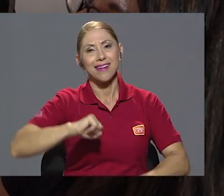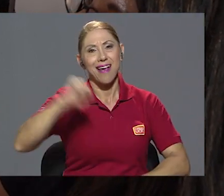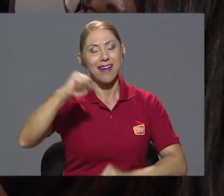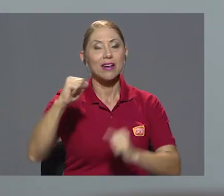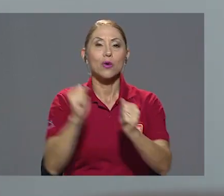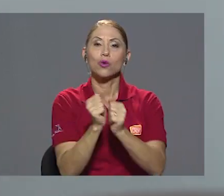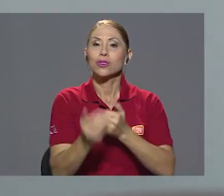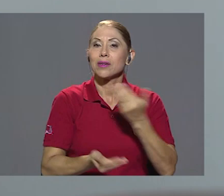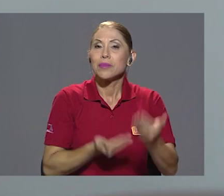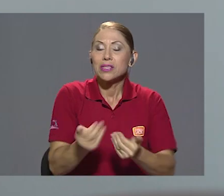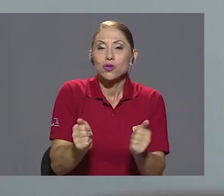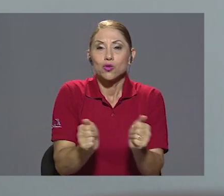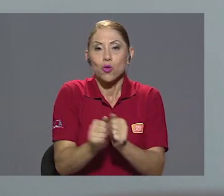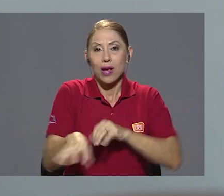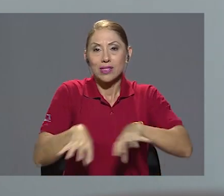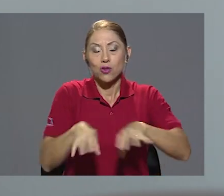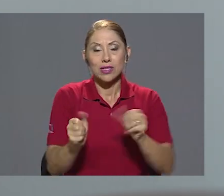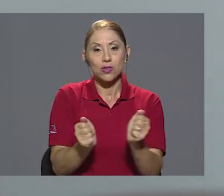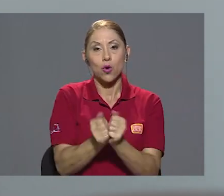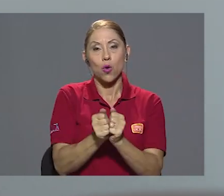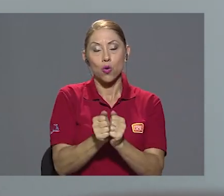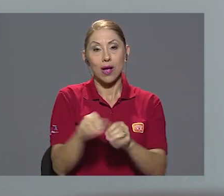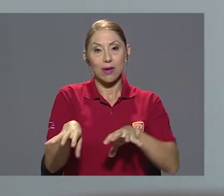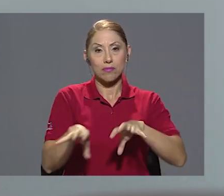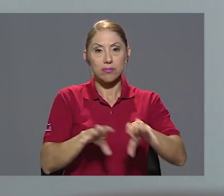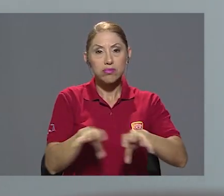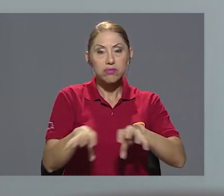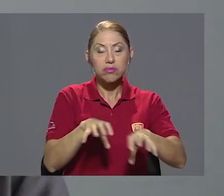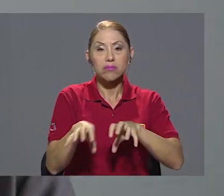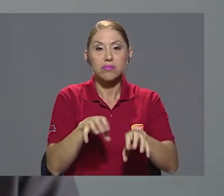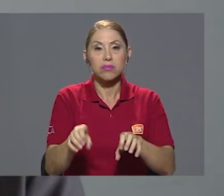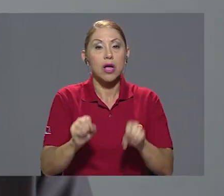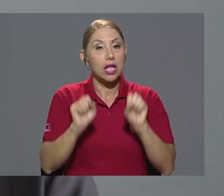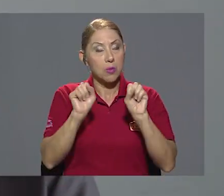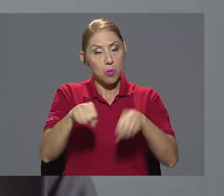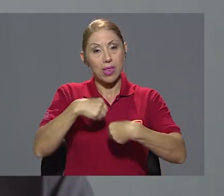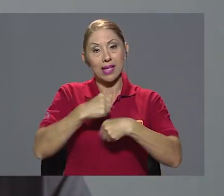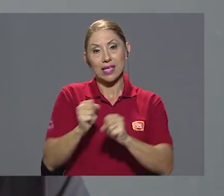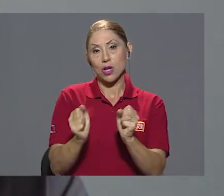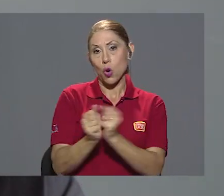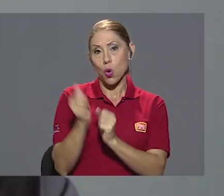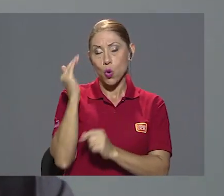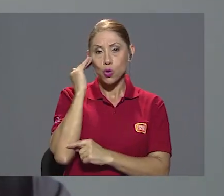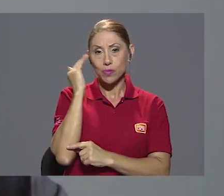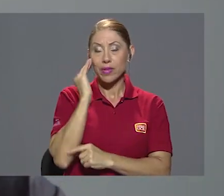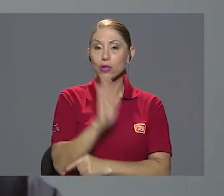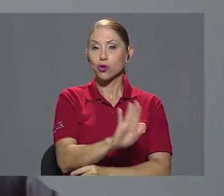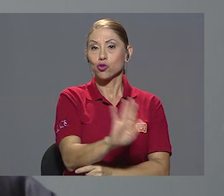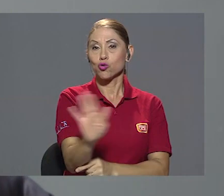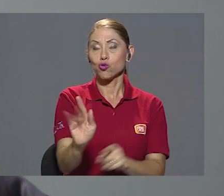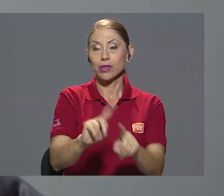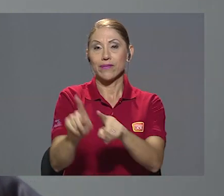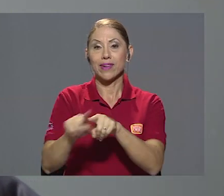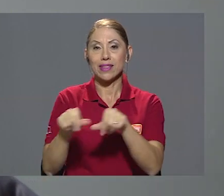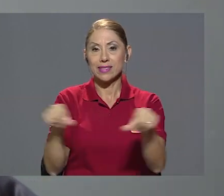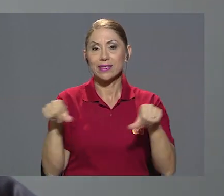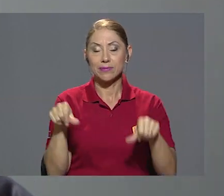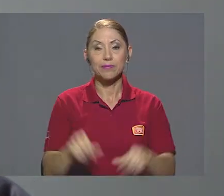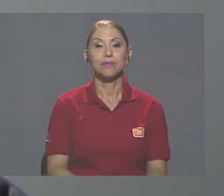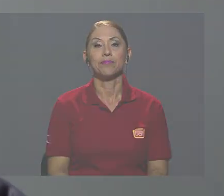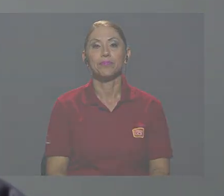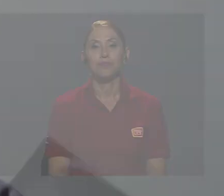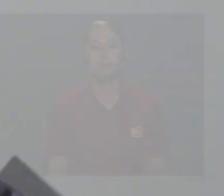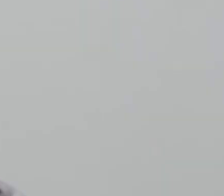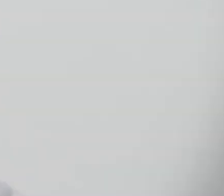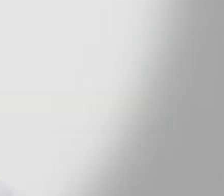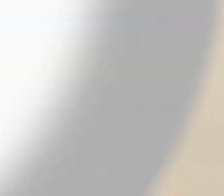las acciones, las actividades que pueden generar nuestros estudiantes con el conocimiento que están desarrollando en sus diferentes